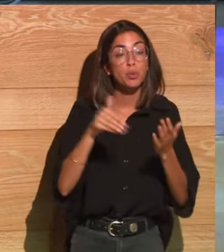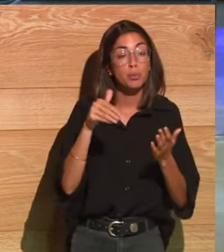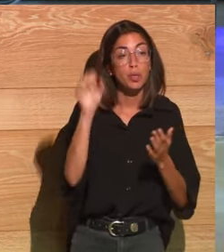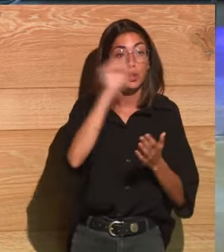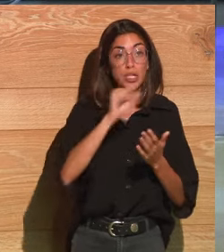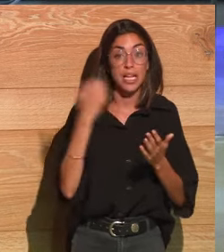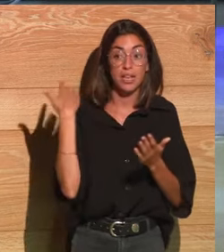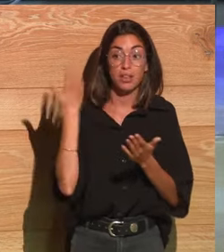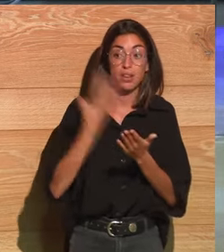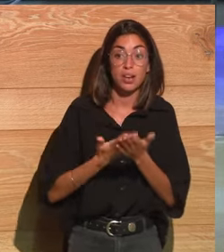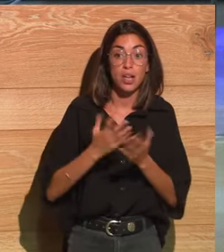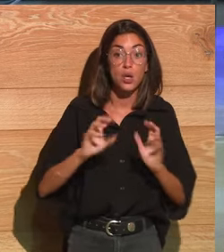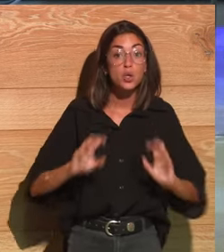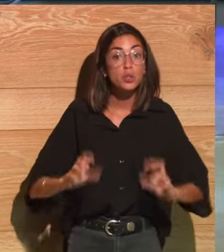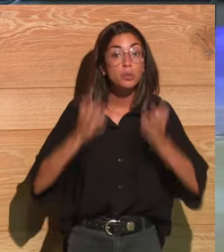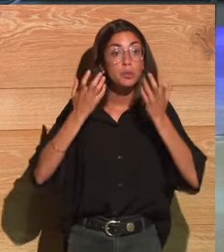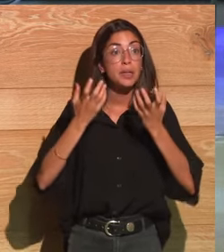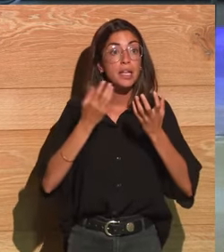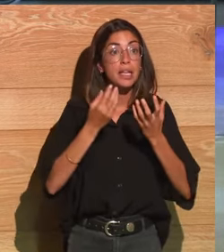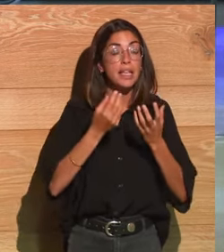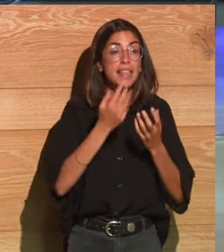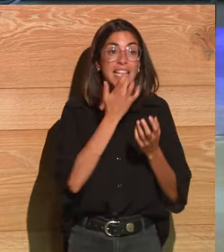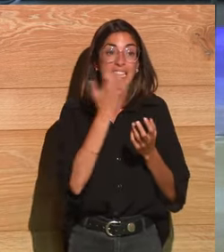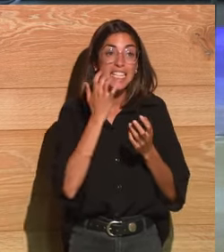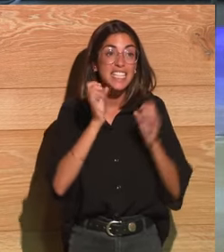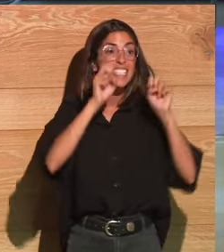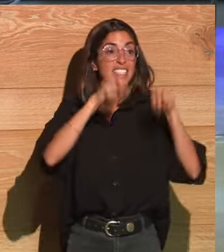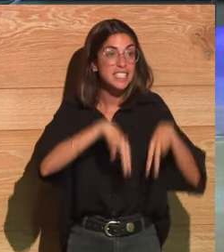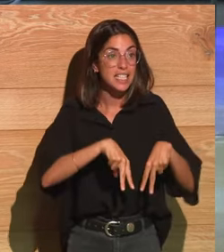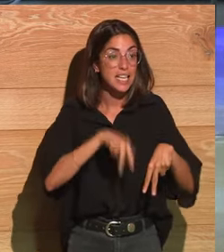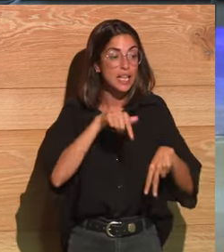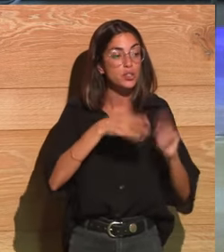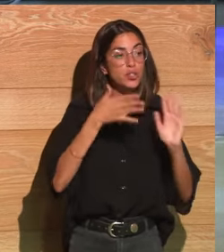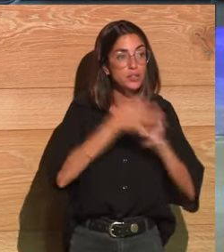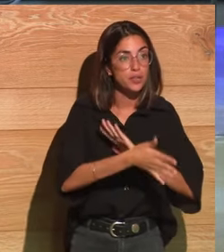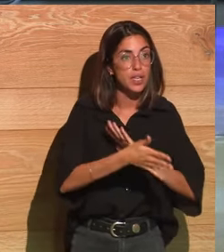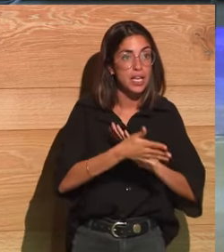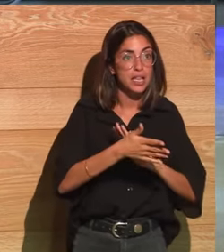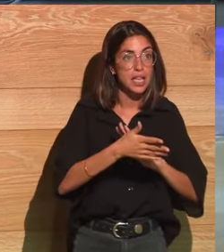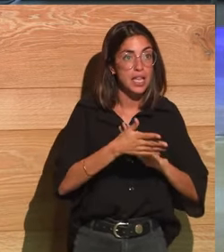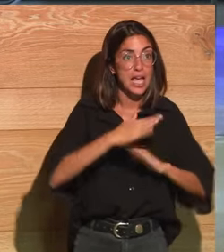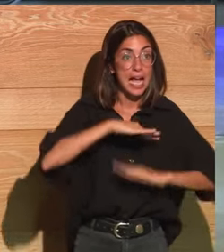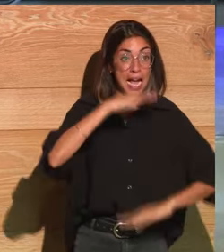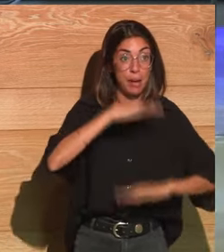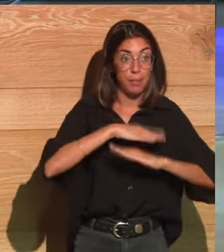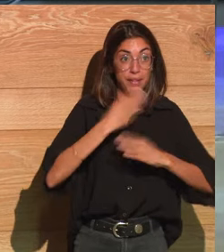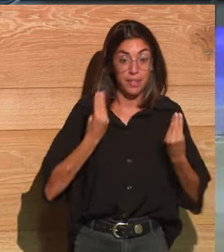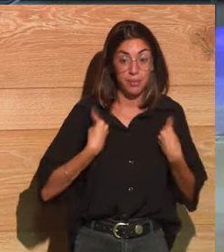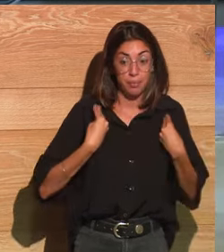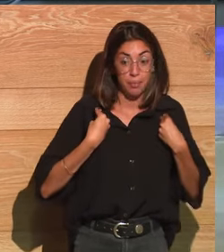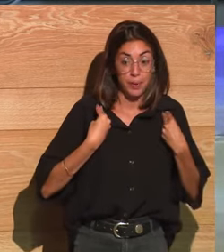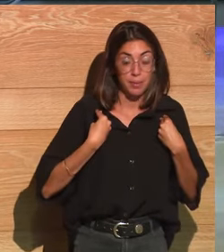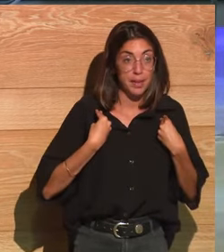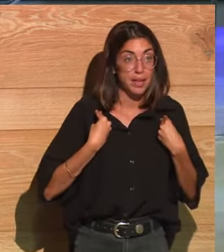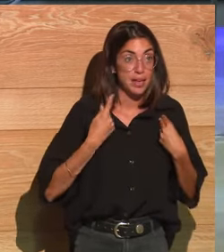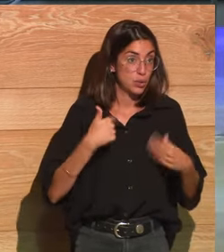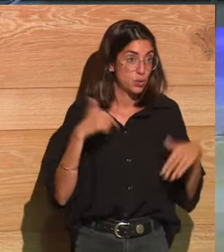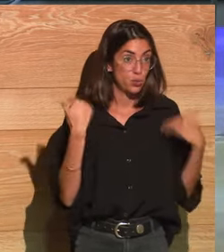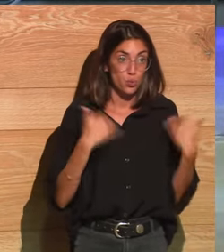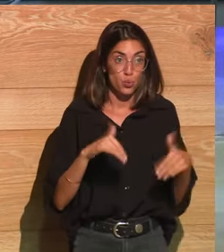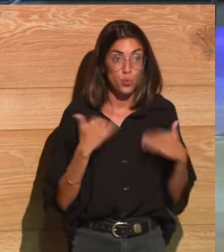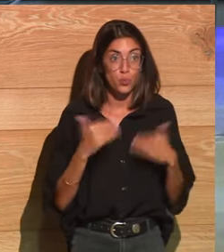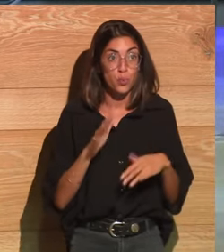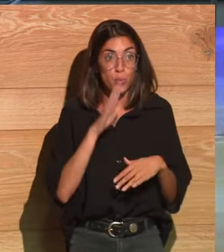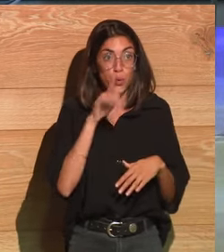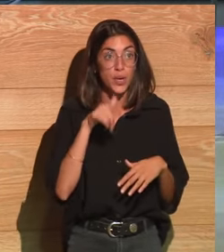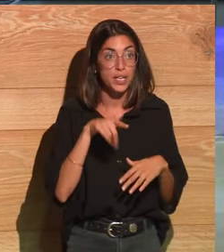dientes. Eso a su vez que nos está diciendo, primero, que ha sido capaz de sobrevivir. Hablaba a lo mejor de una fortaleza individual, lo que decíamos antes, esto son unos de patología, es